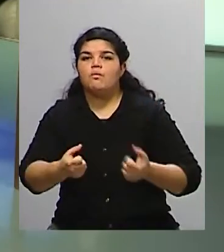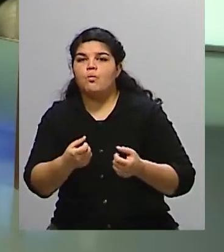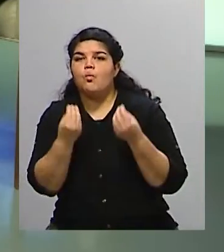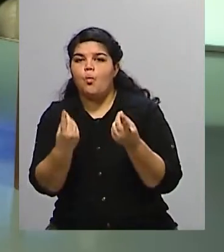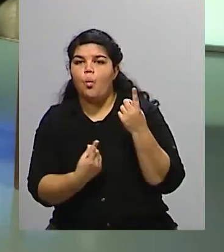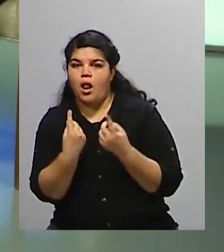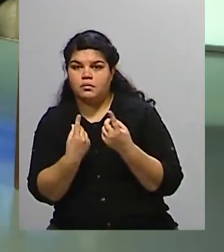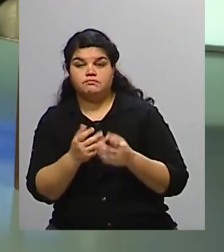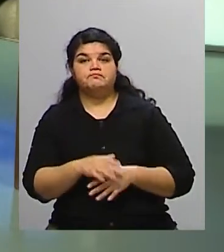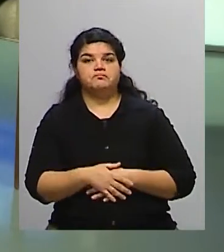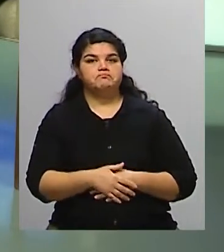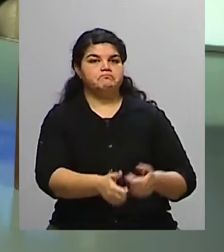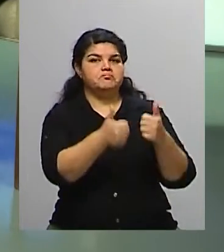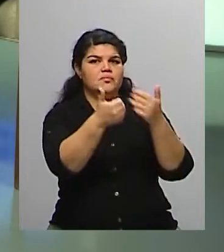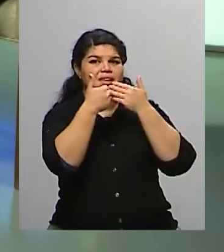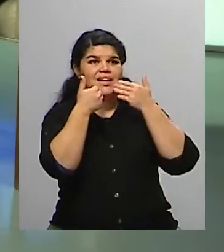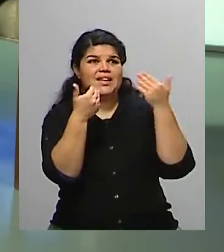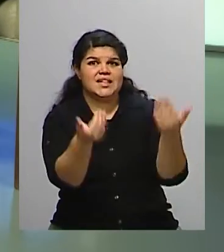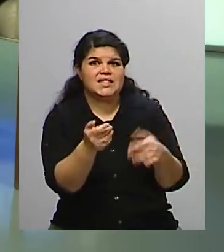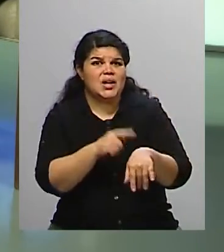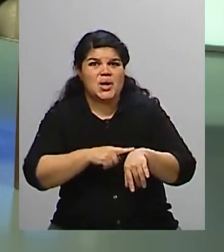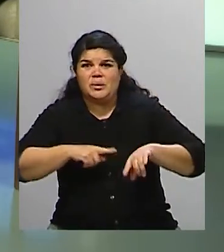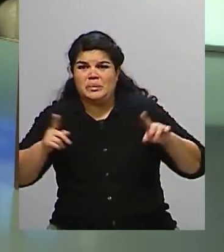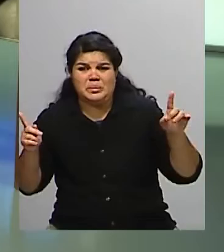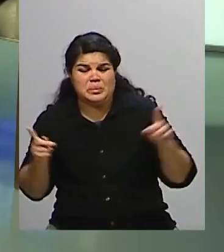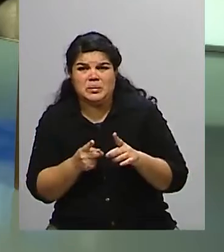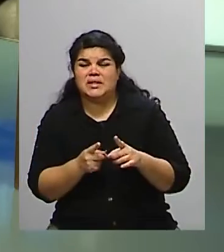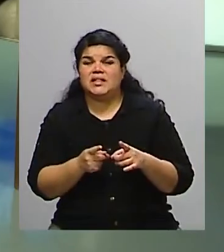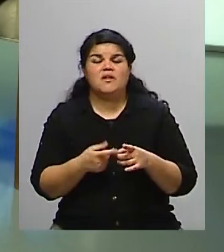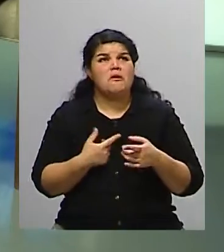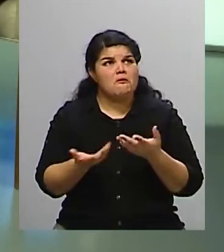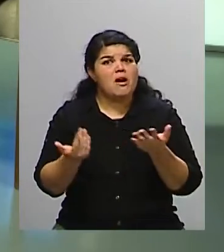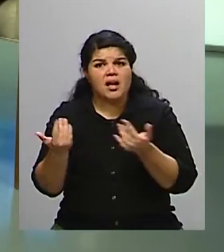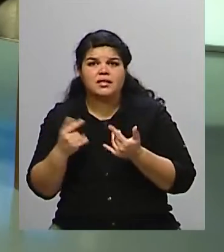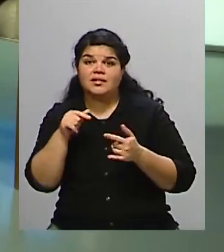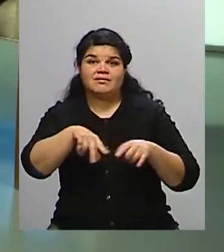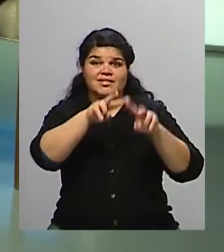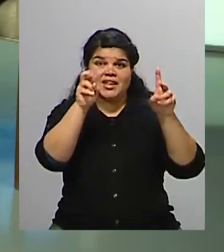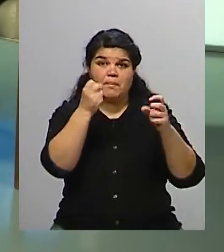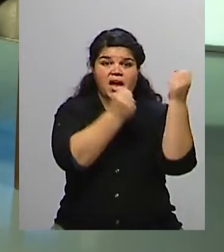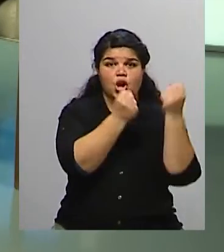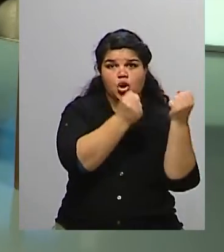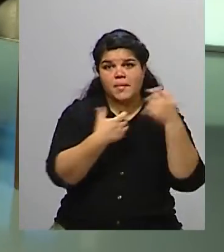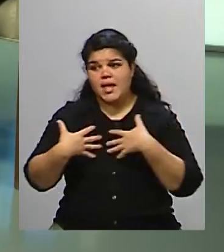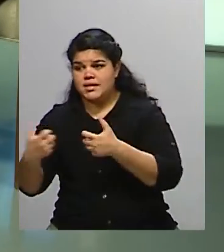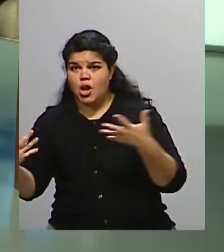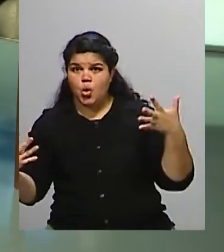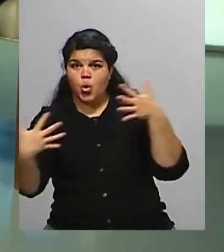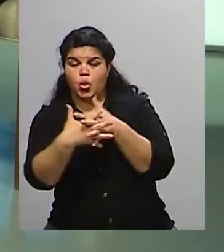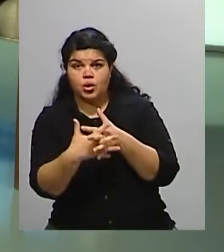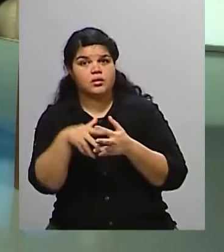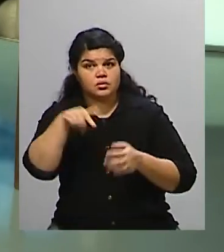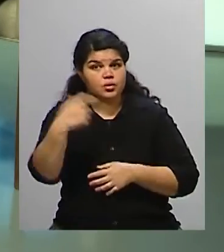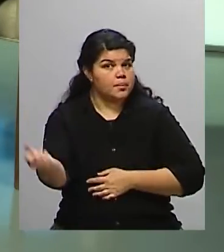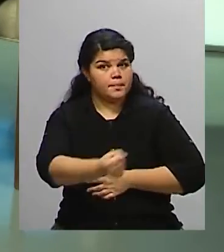Víctor, gracias. Nos hemos quedado recortos con el tiempo, pero bueno, queríamos hablar de este tema economía y salud. ¿Por qué es importante hoy? Porque lo fue ayer y porque lo